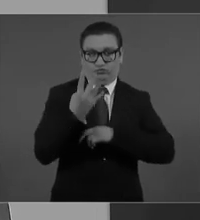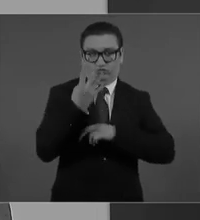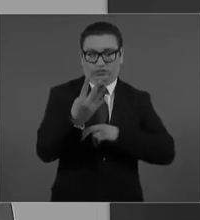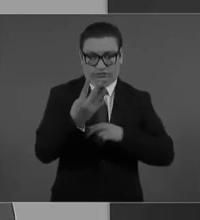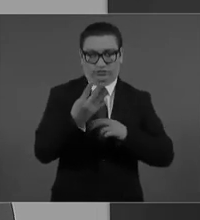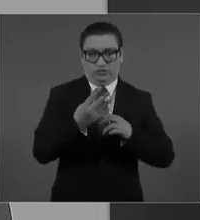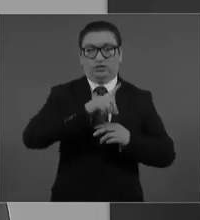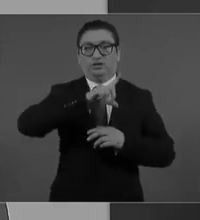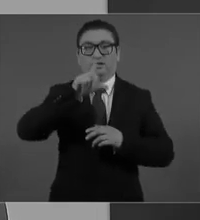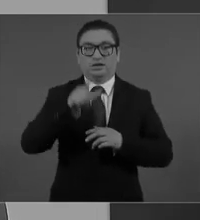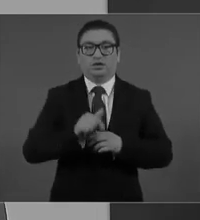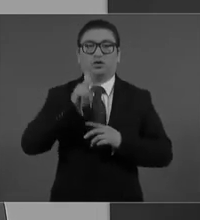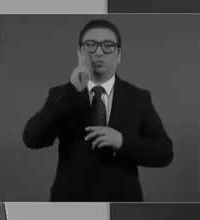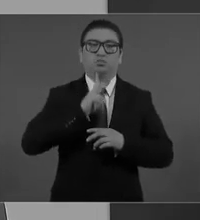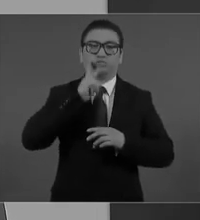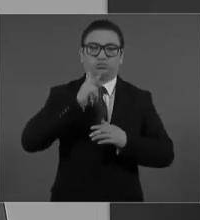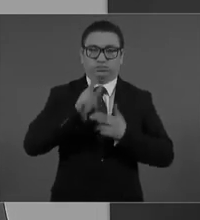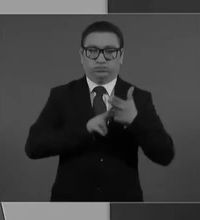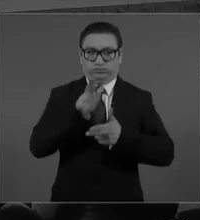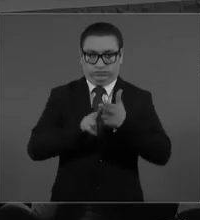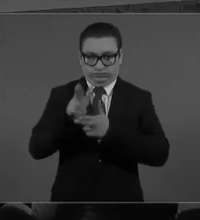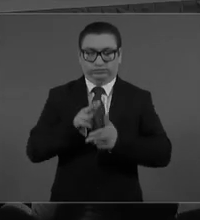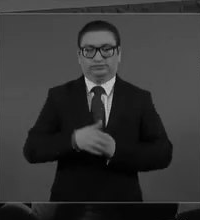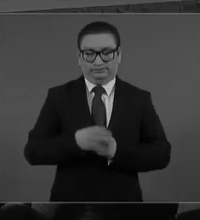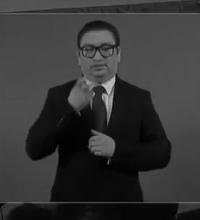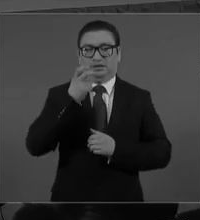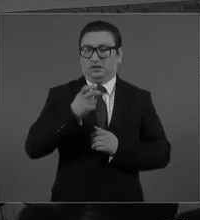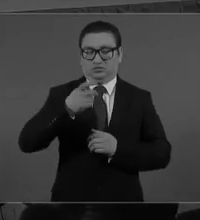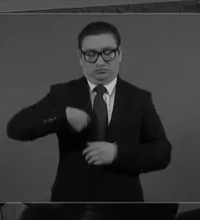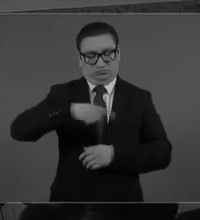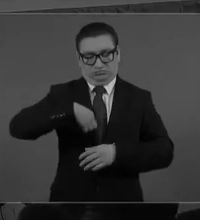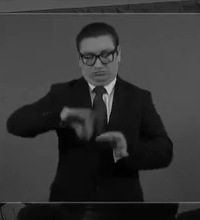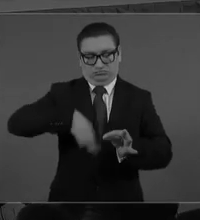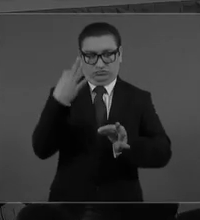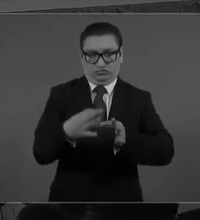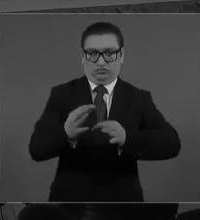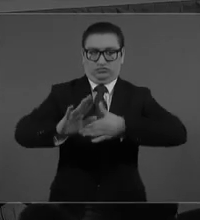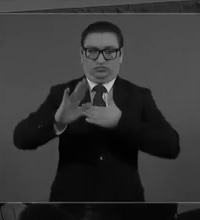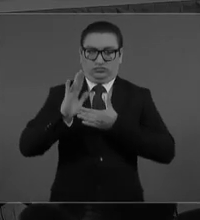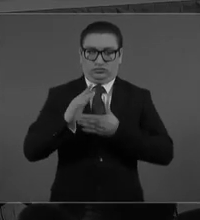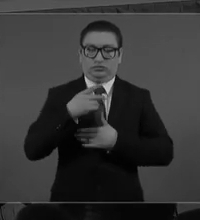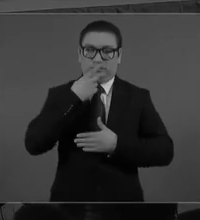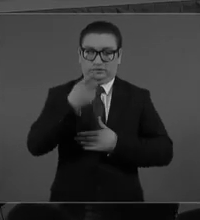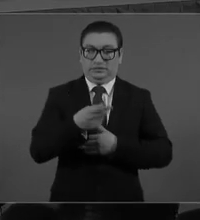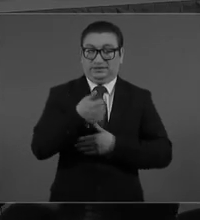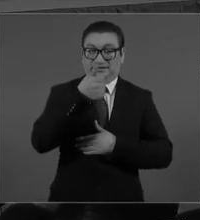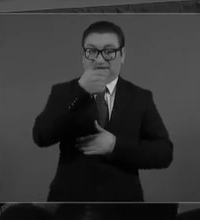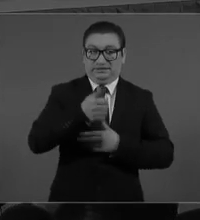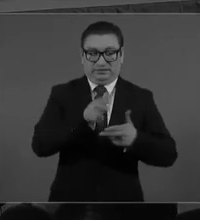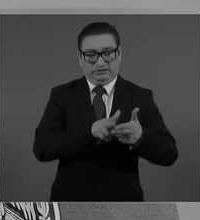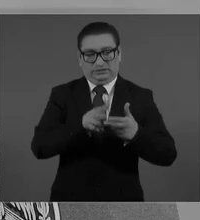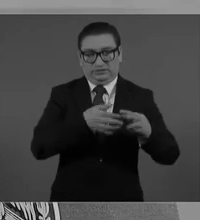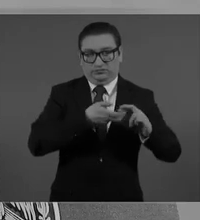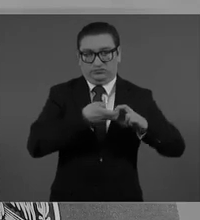empezar las pruebas correspondientes. Con esto, señor, cumplimos con el compromiso de tener los 6 trenes para